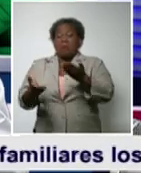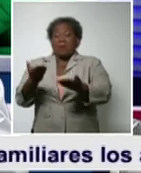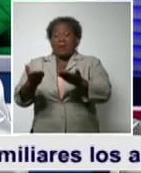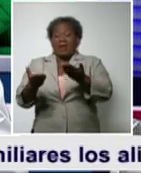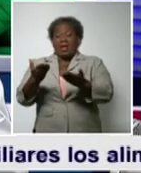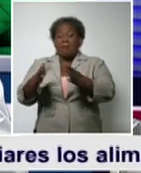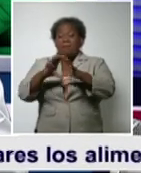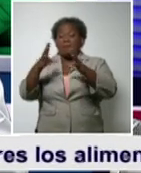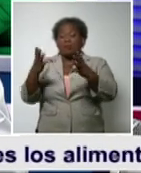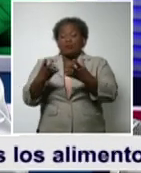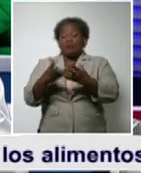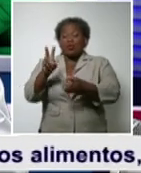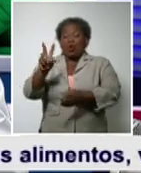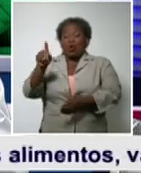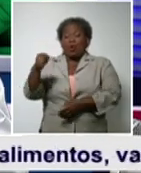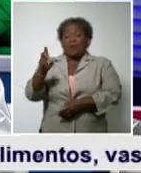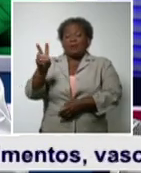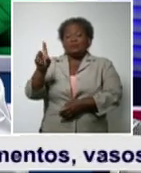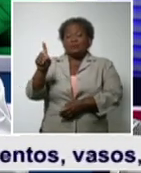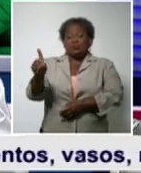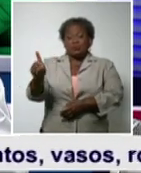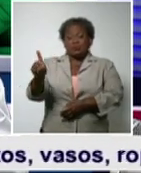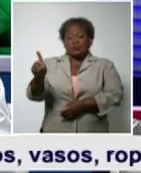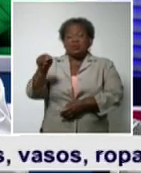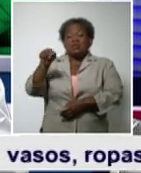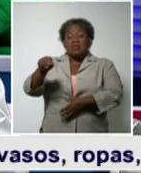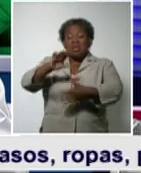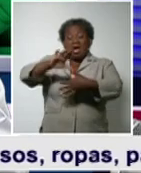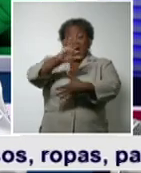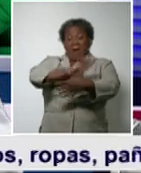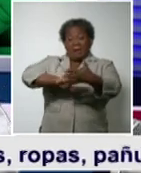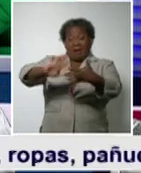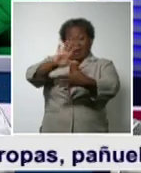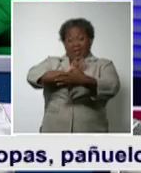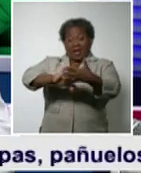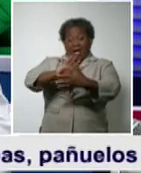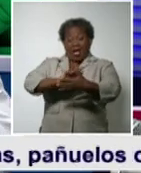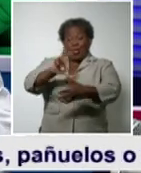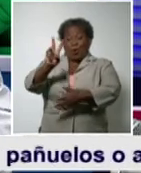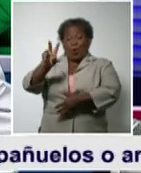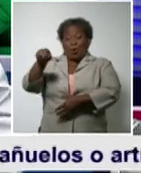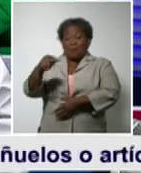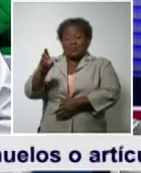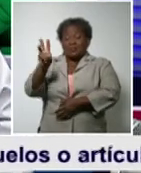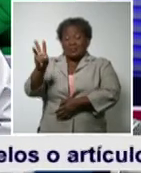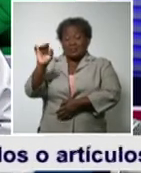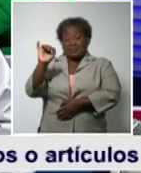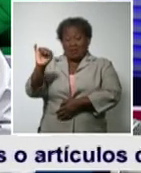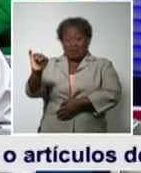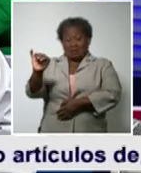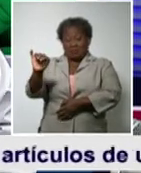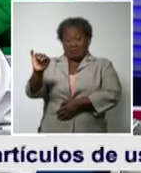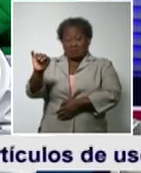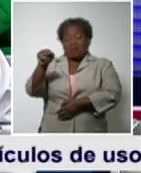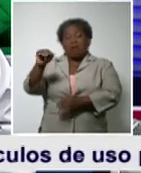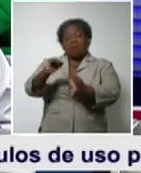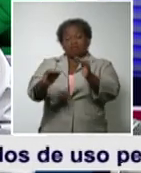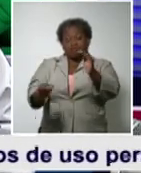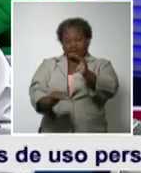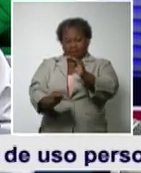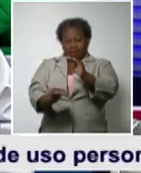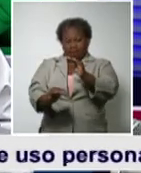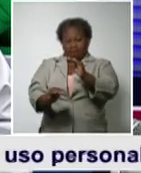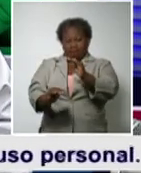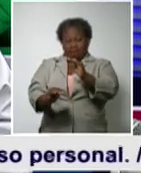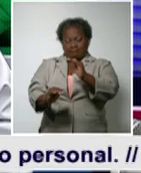de 2,21% y con las Américas de 2,36%, pues es inferior.